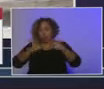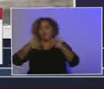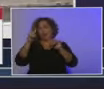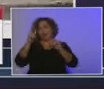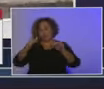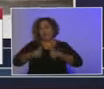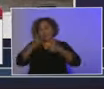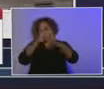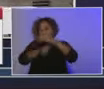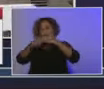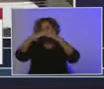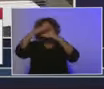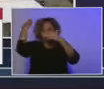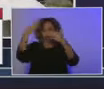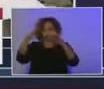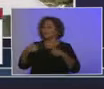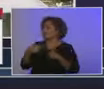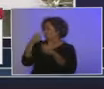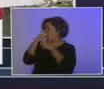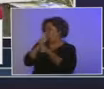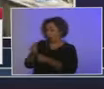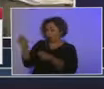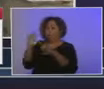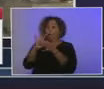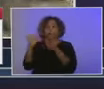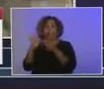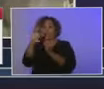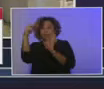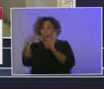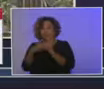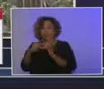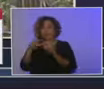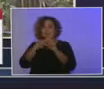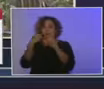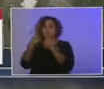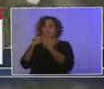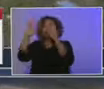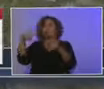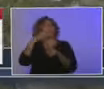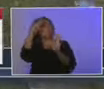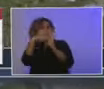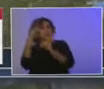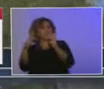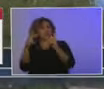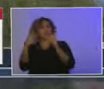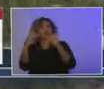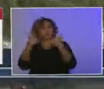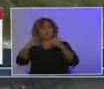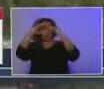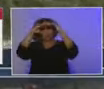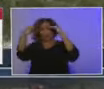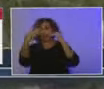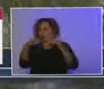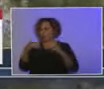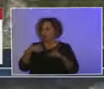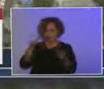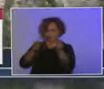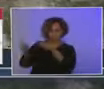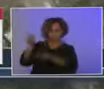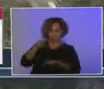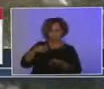menos, mal tasado. Yo no confío en esta cifra de 3.000 que da el Departamento de Vivienda, porque esa cifra, o sea, pero